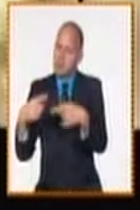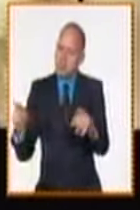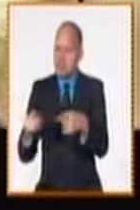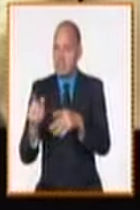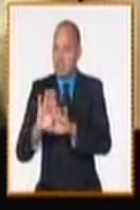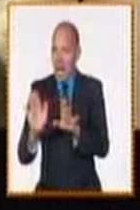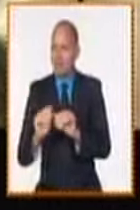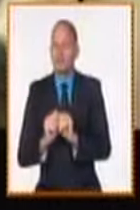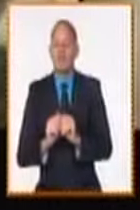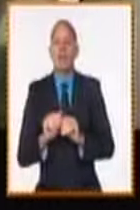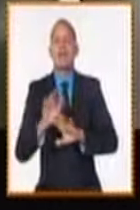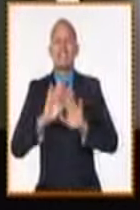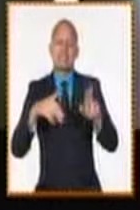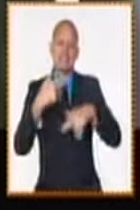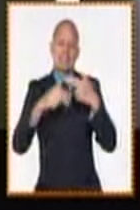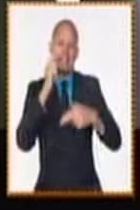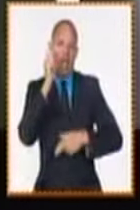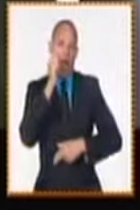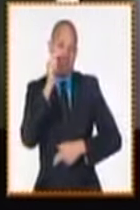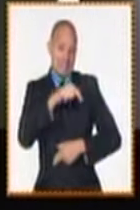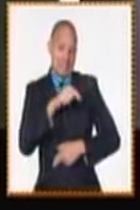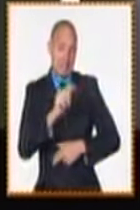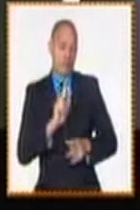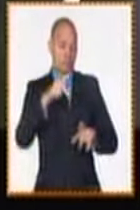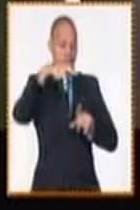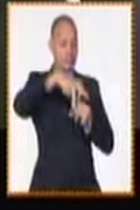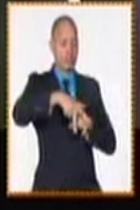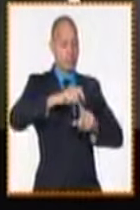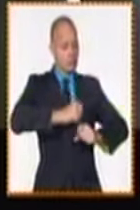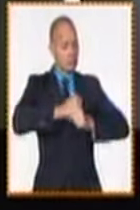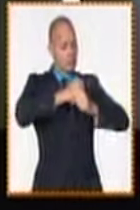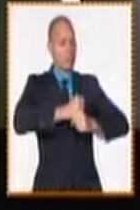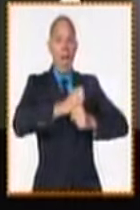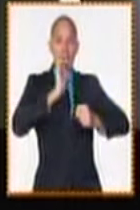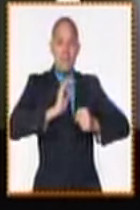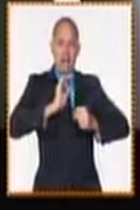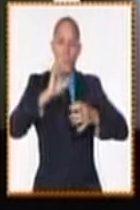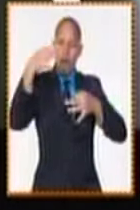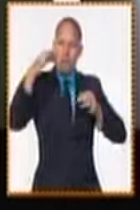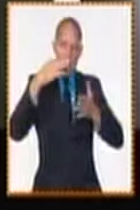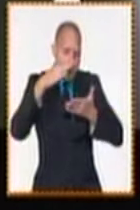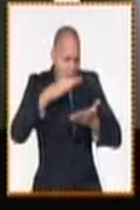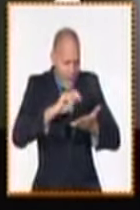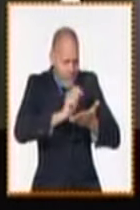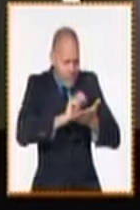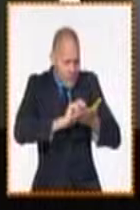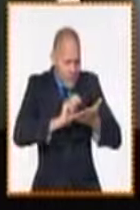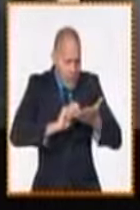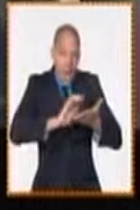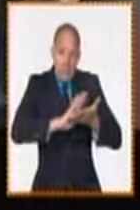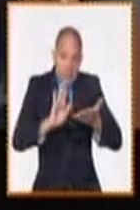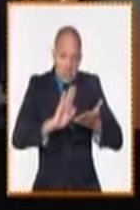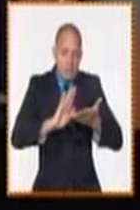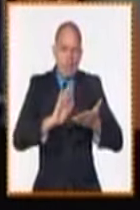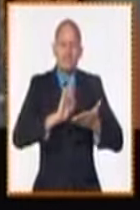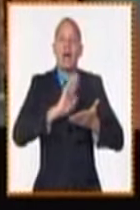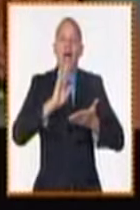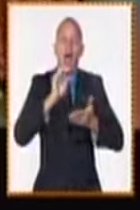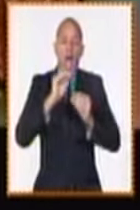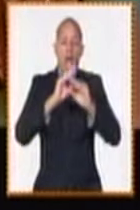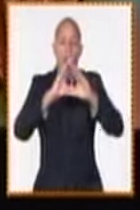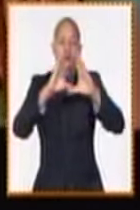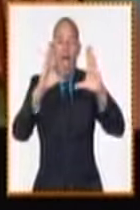cabalgadura. Luego, 12 mujeres de la ciudad, 6 blancas y 6 negras, entonaron ante todos aquella melodía, nombrada entonces